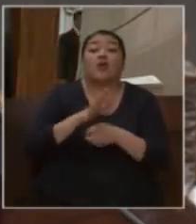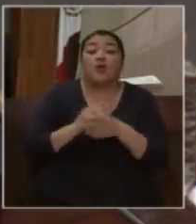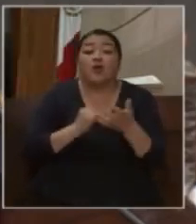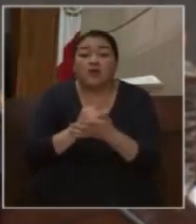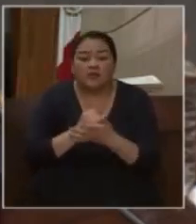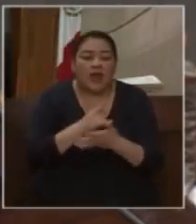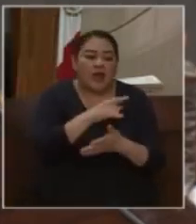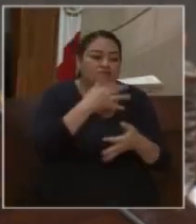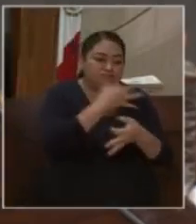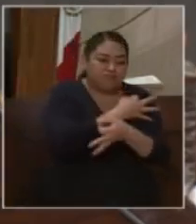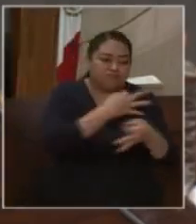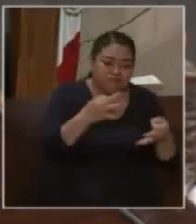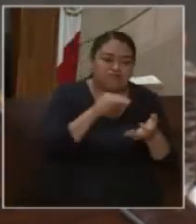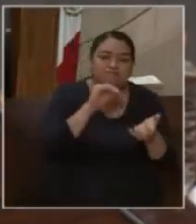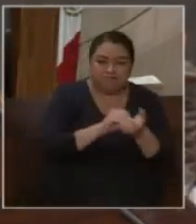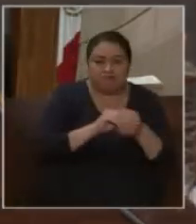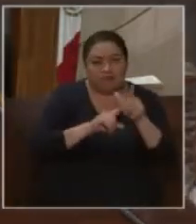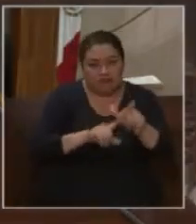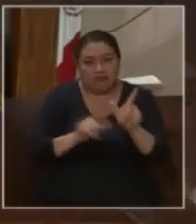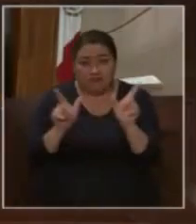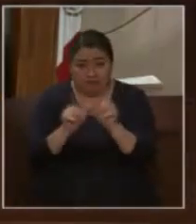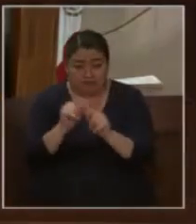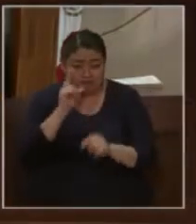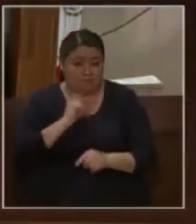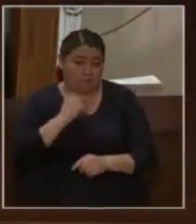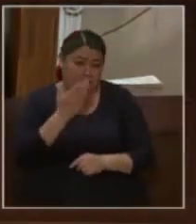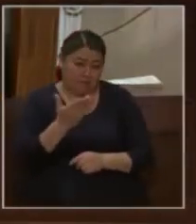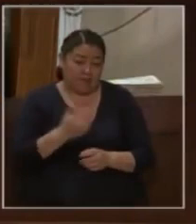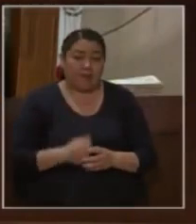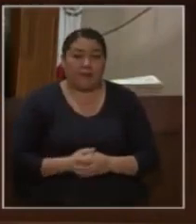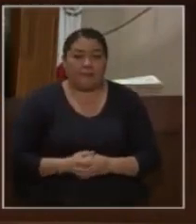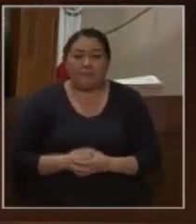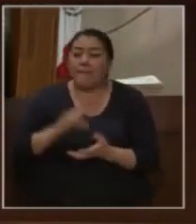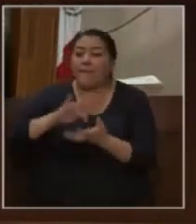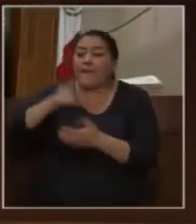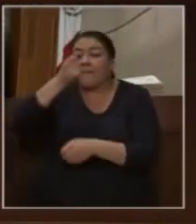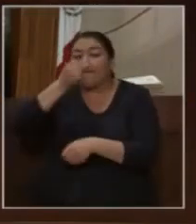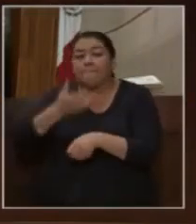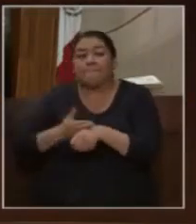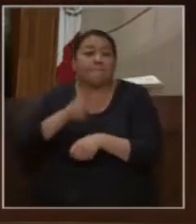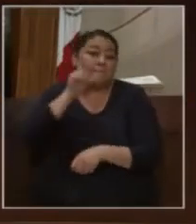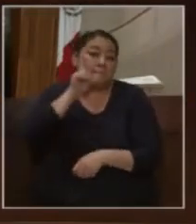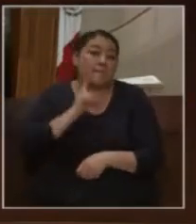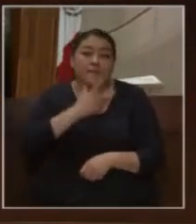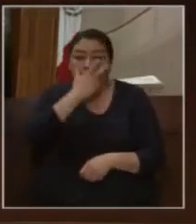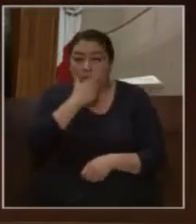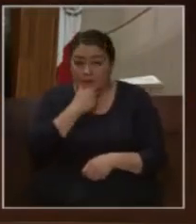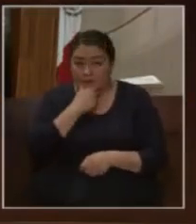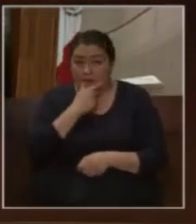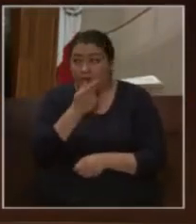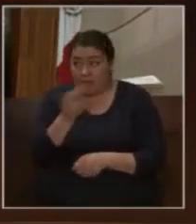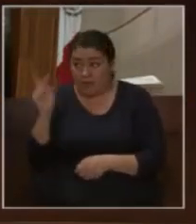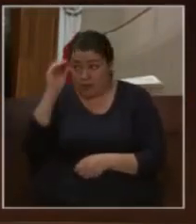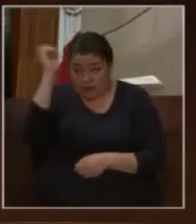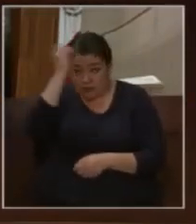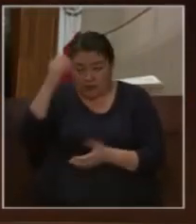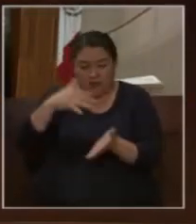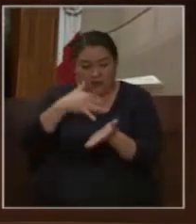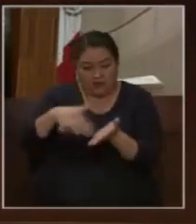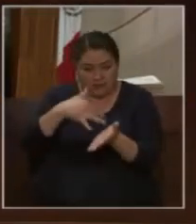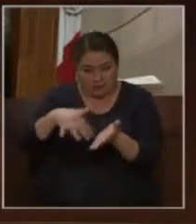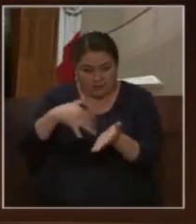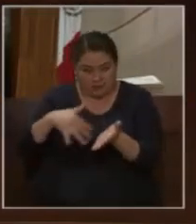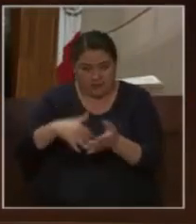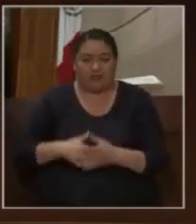sentencia impugnada. Es la cuenta, magistrada. Gracias, secretario. Magistrada, magistrados, están a su consideración